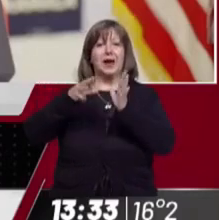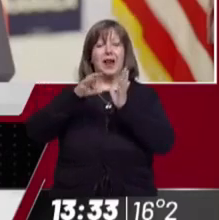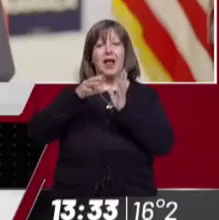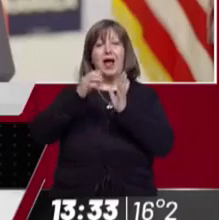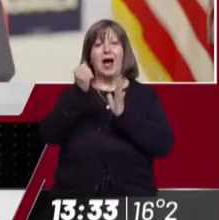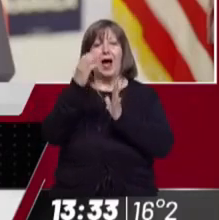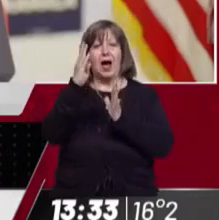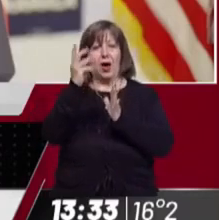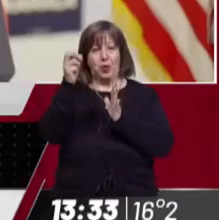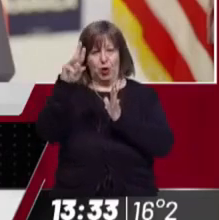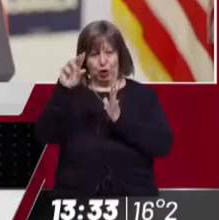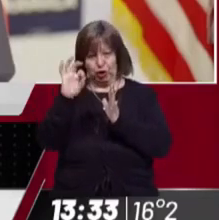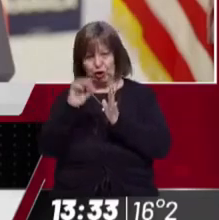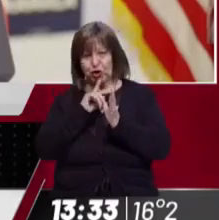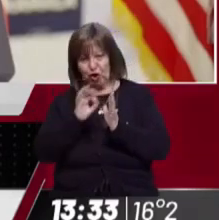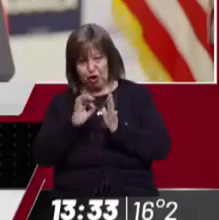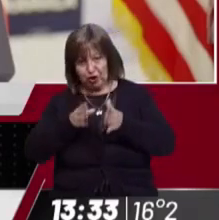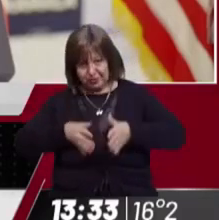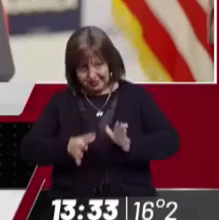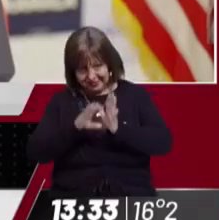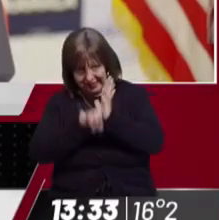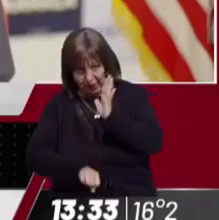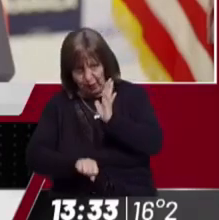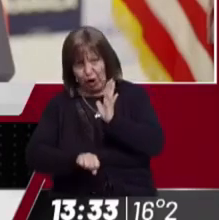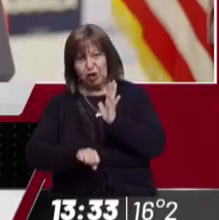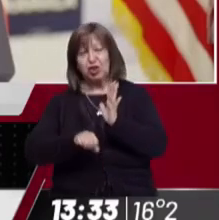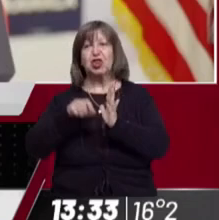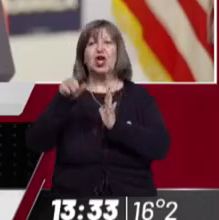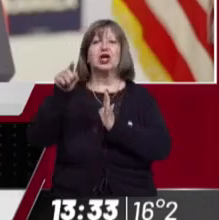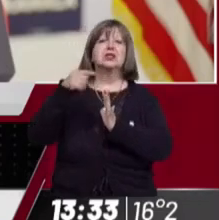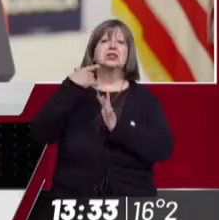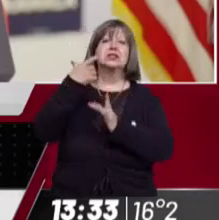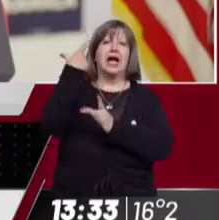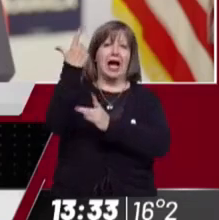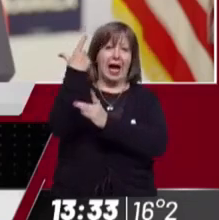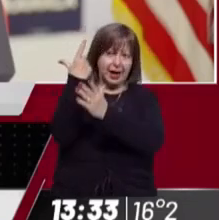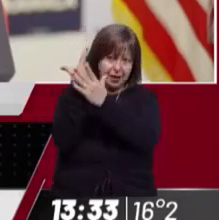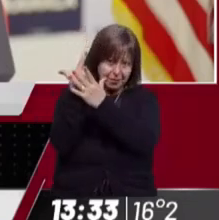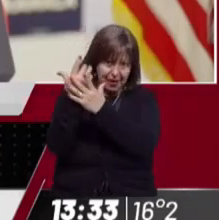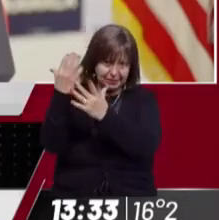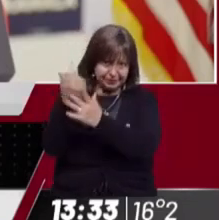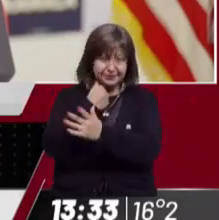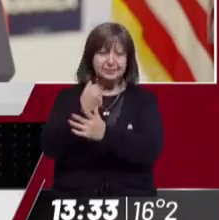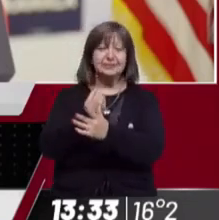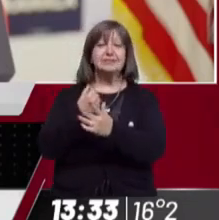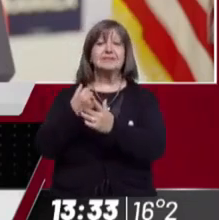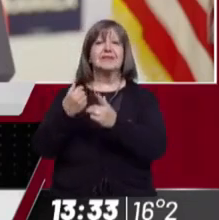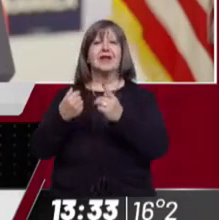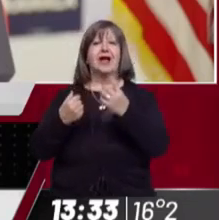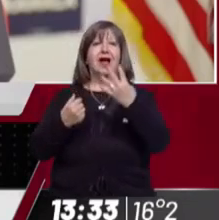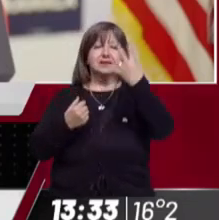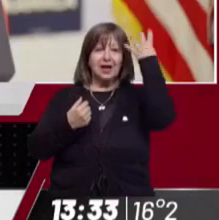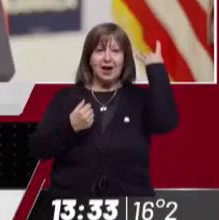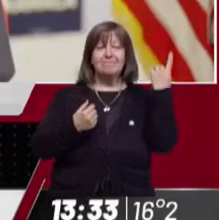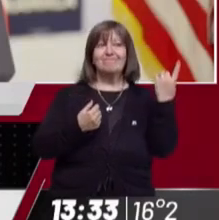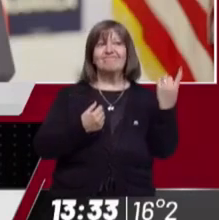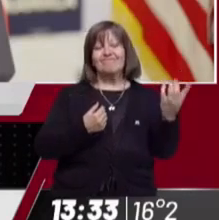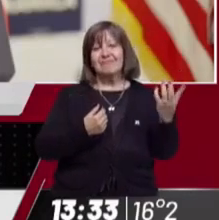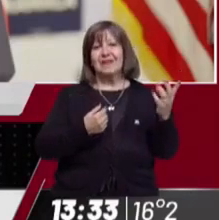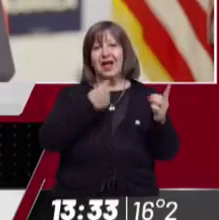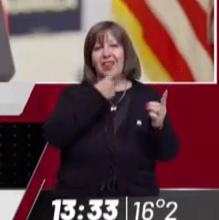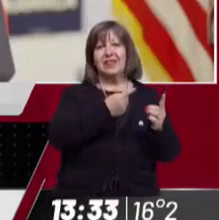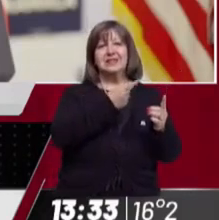del programa de salud, de limitar las armas, de todo lo que tiene que ver con la agenda progresista, y Trump la va a llevar al fango, al pantano de